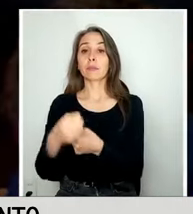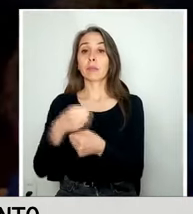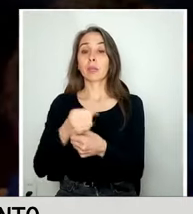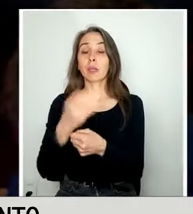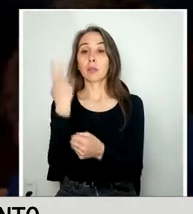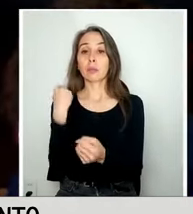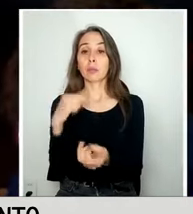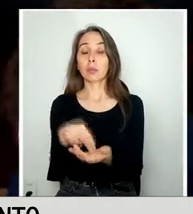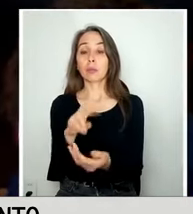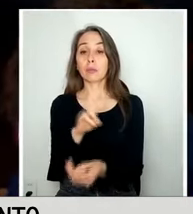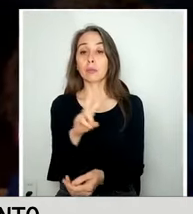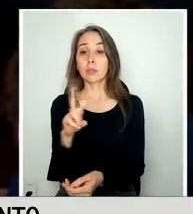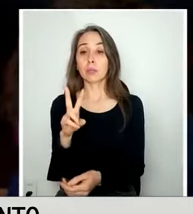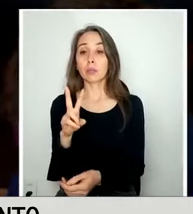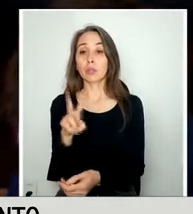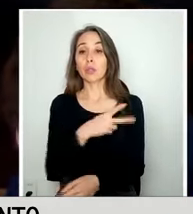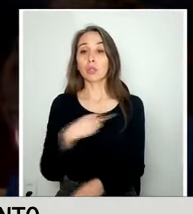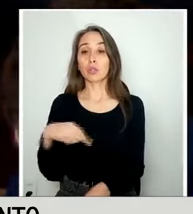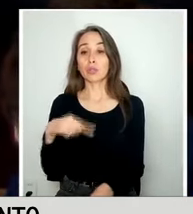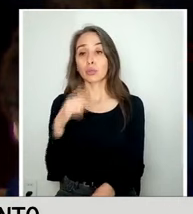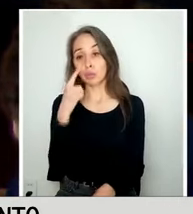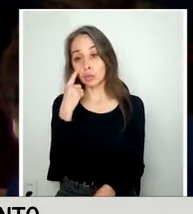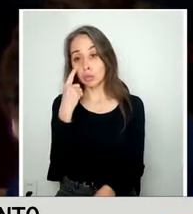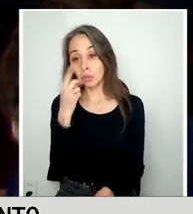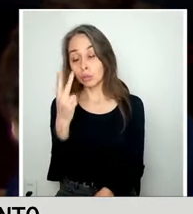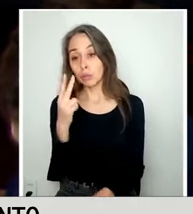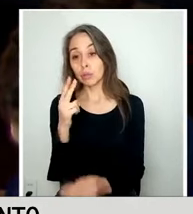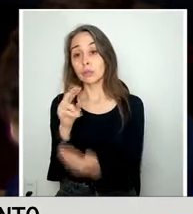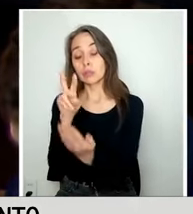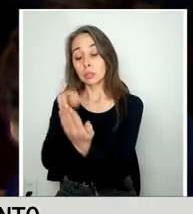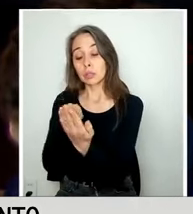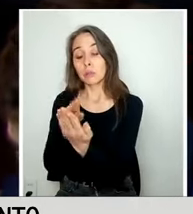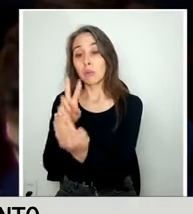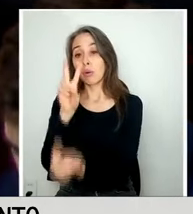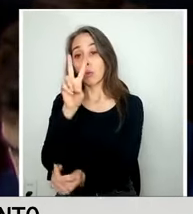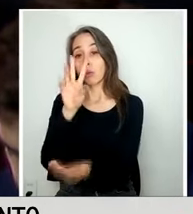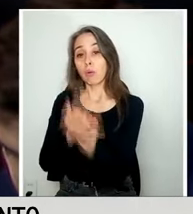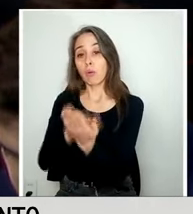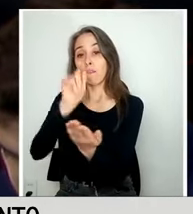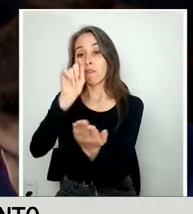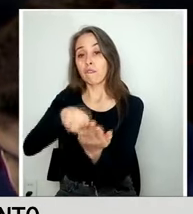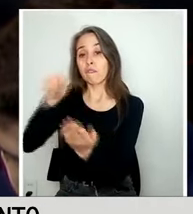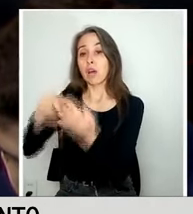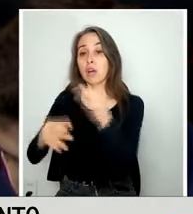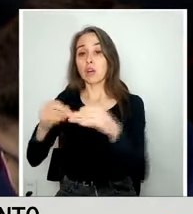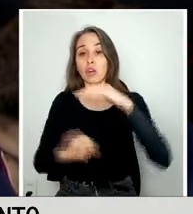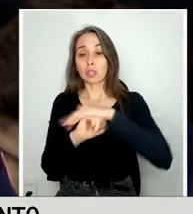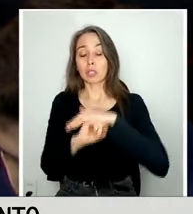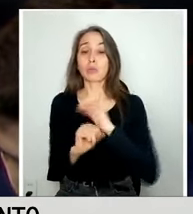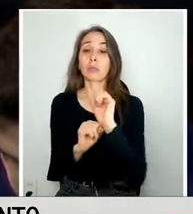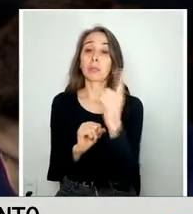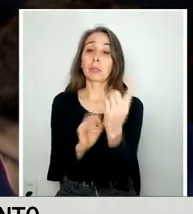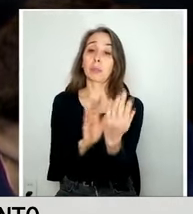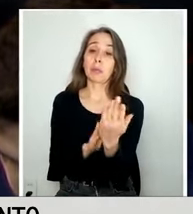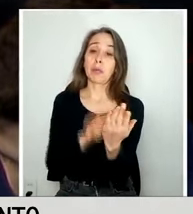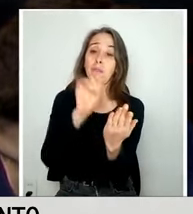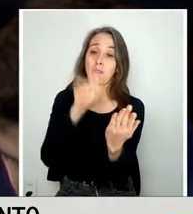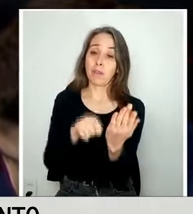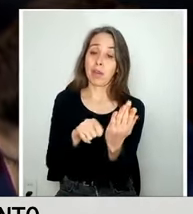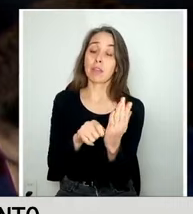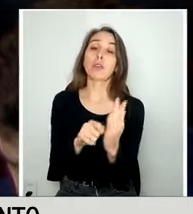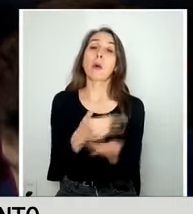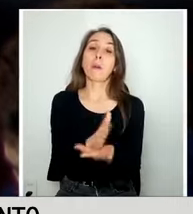conocimos dos fallos de la Corte Suprema un primero con respecto al reajuste de los planes